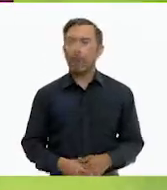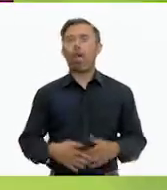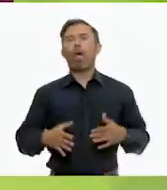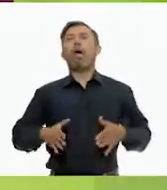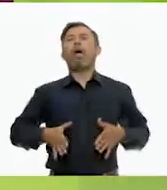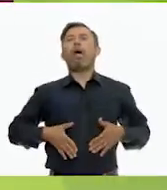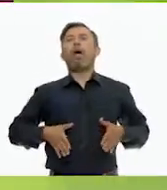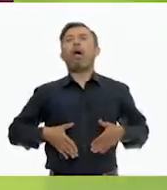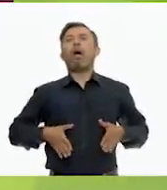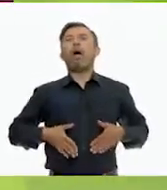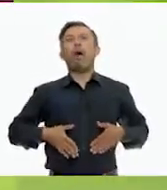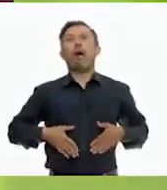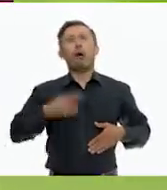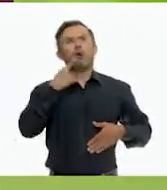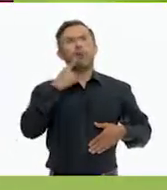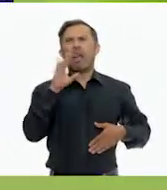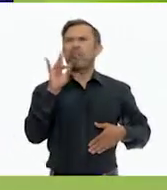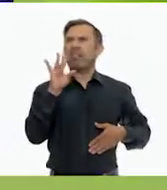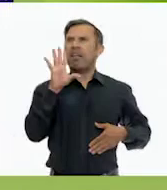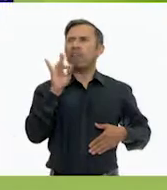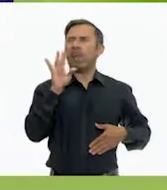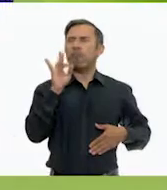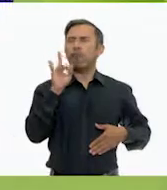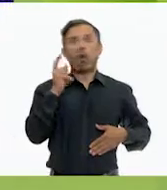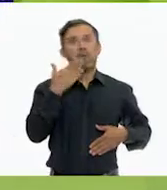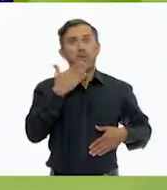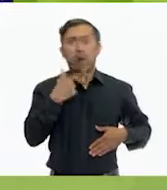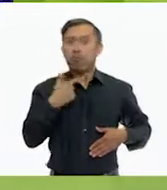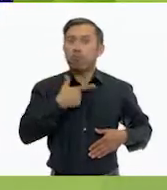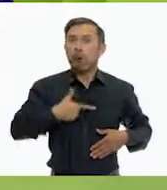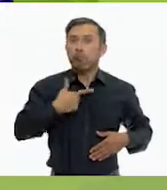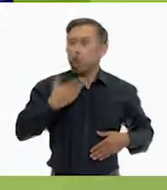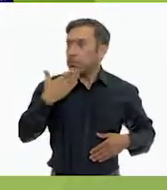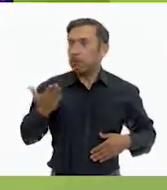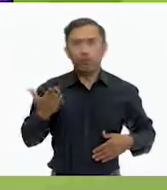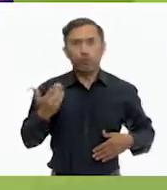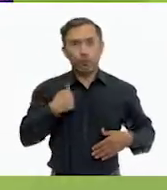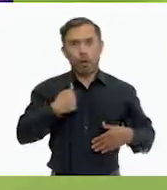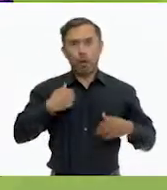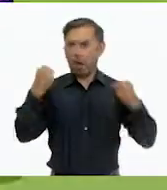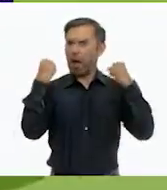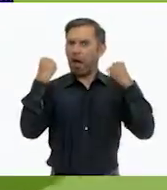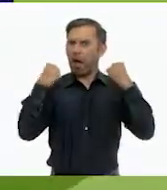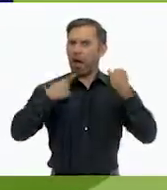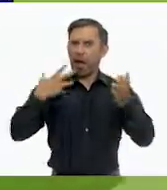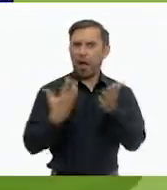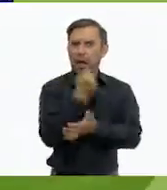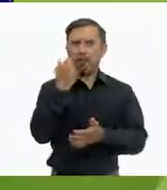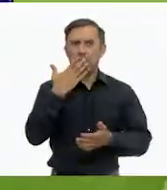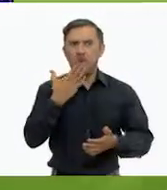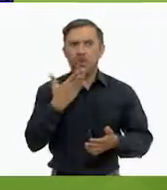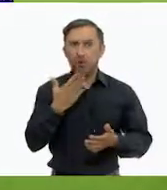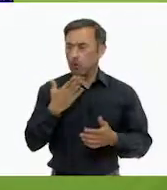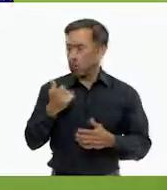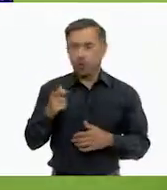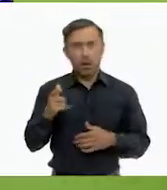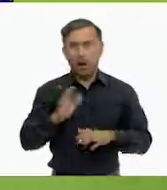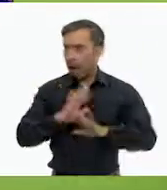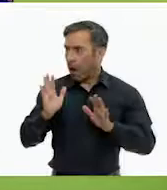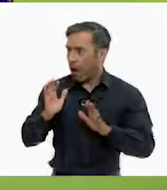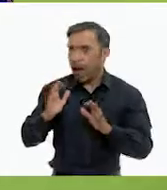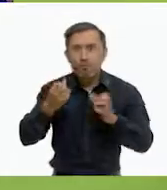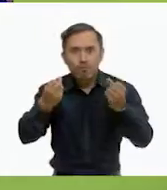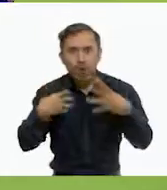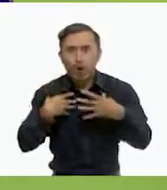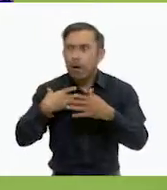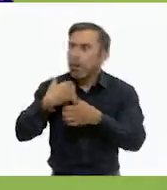¿Ser un poco chicloso, pero yo ganar? ¡Muy bien, muy bien! ¿Qué ganar yo? ¿Yo ganar viaje al Caribe? ¡Tele de alta definición! ¡Dime, no, no, dime!